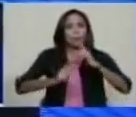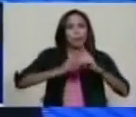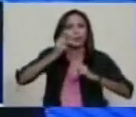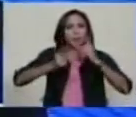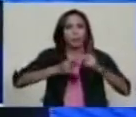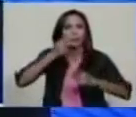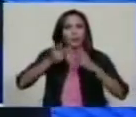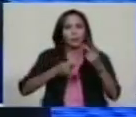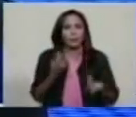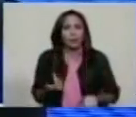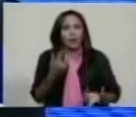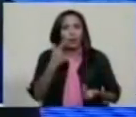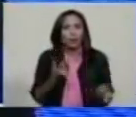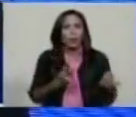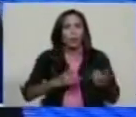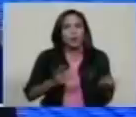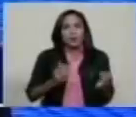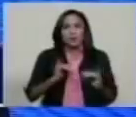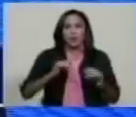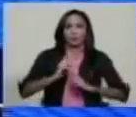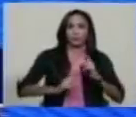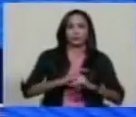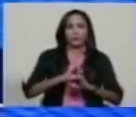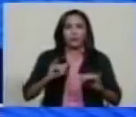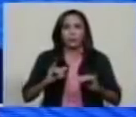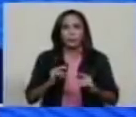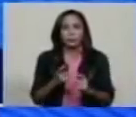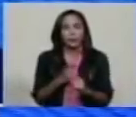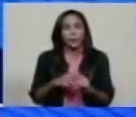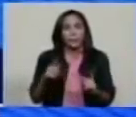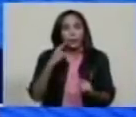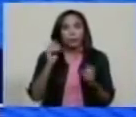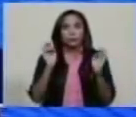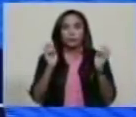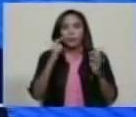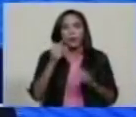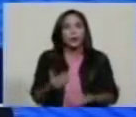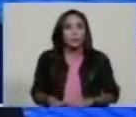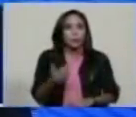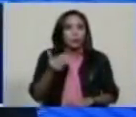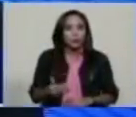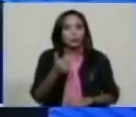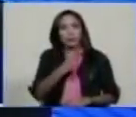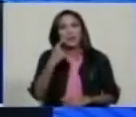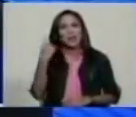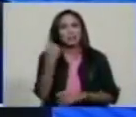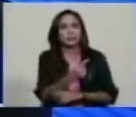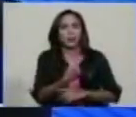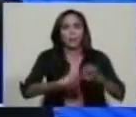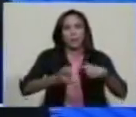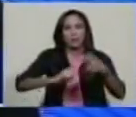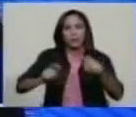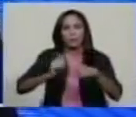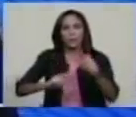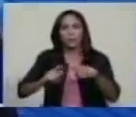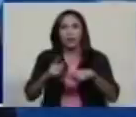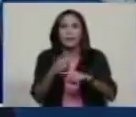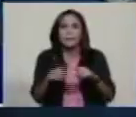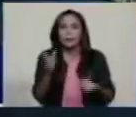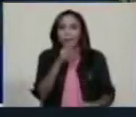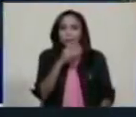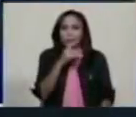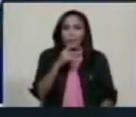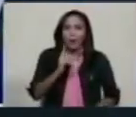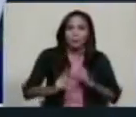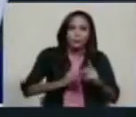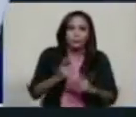promoción del comercio exterior vinculada al tema simplemente de decreto. He decretado exportar, pero no hemos mirado